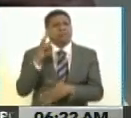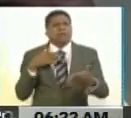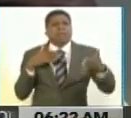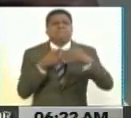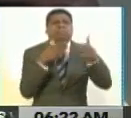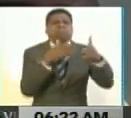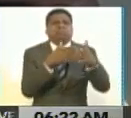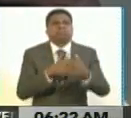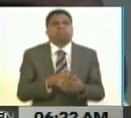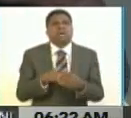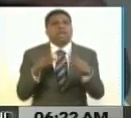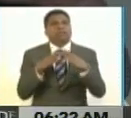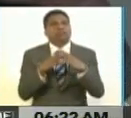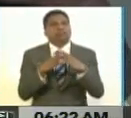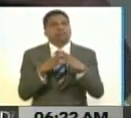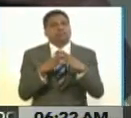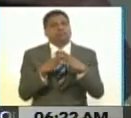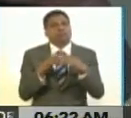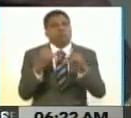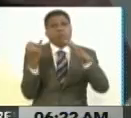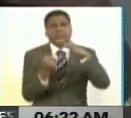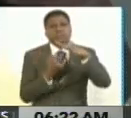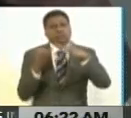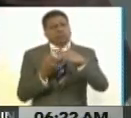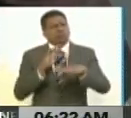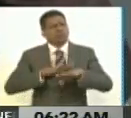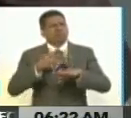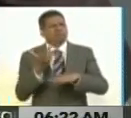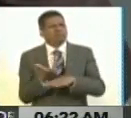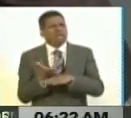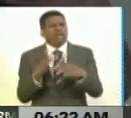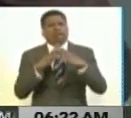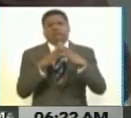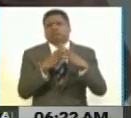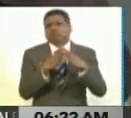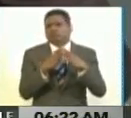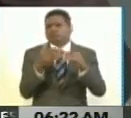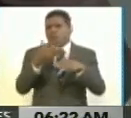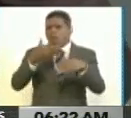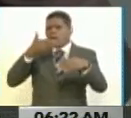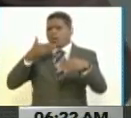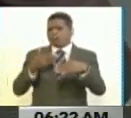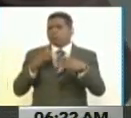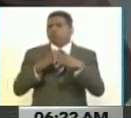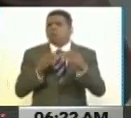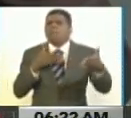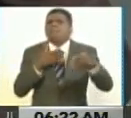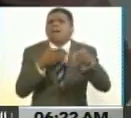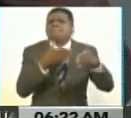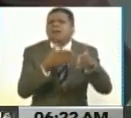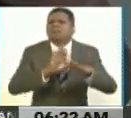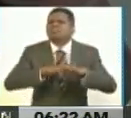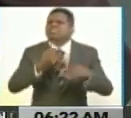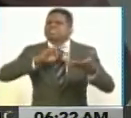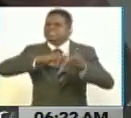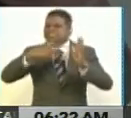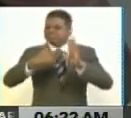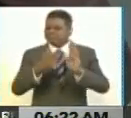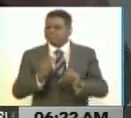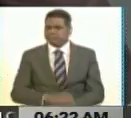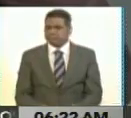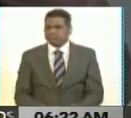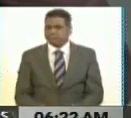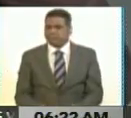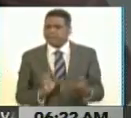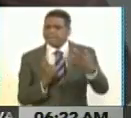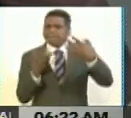esta instancia. ¿Qué está detrás de ese ataque, Fernando? Porque Venezuela es un país que está jugando un rol muy